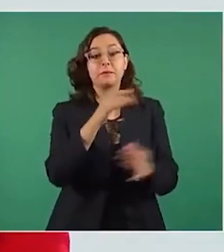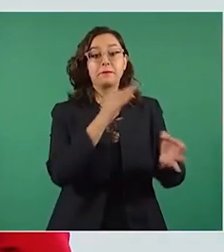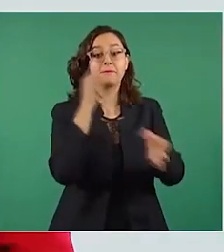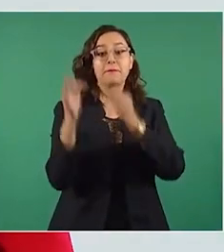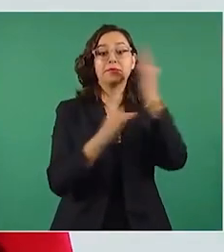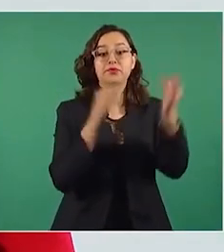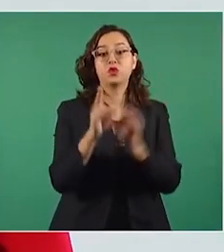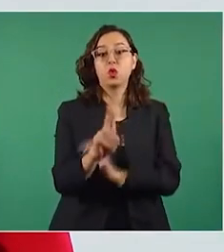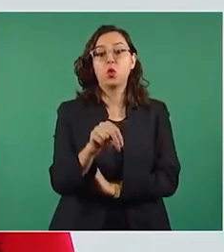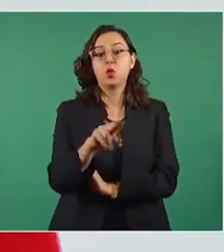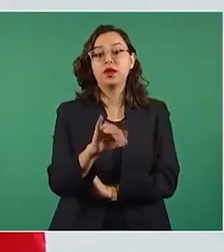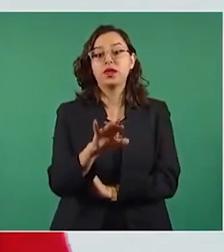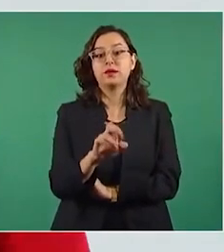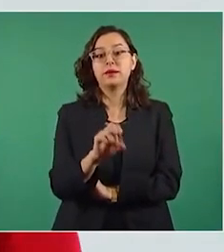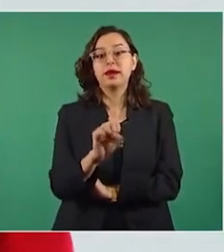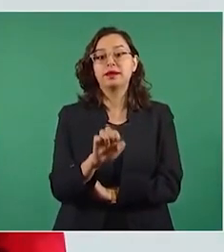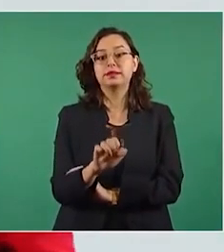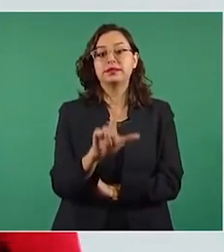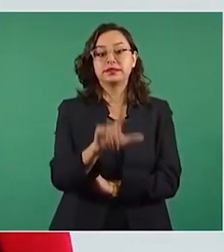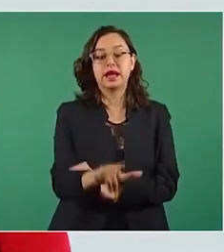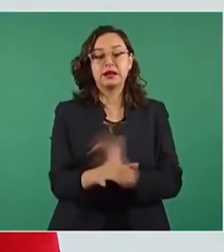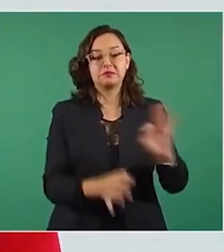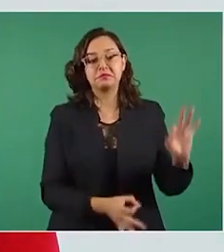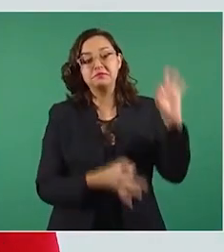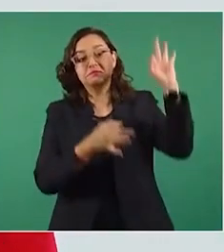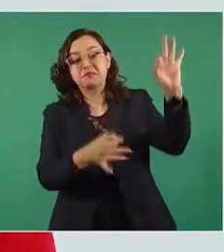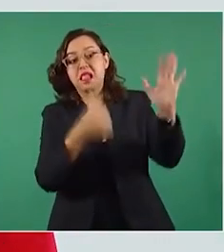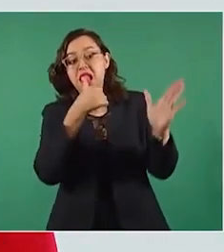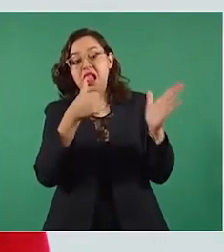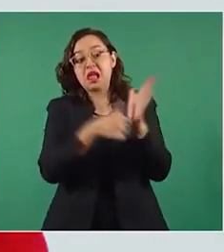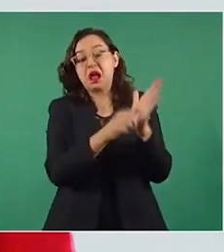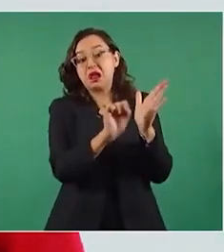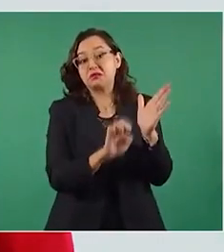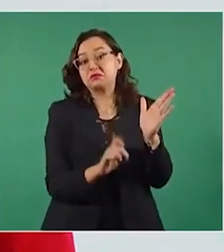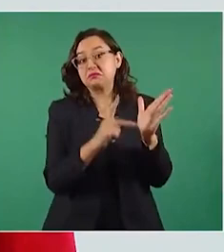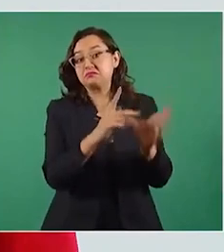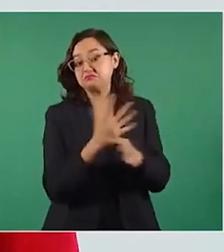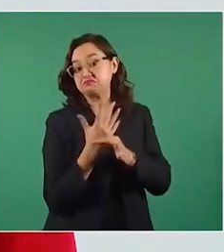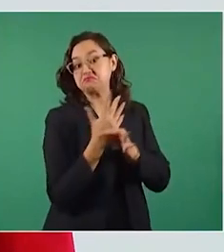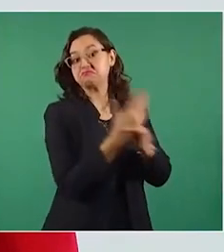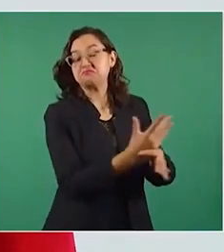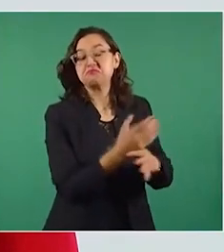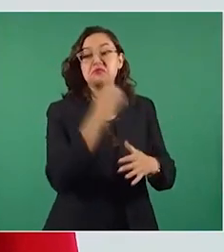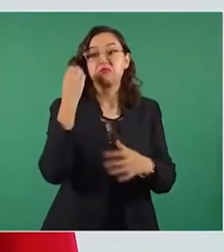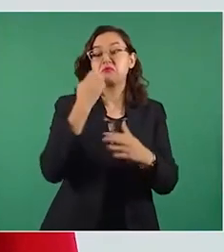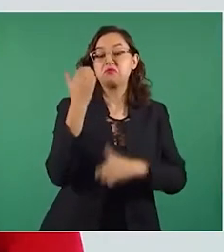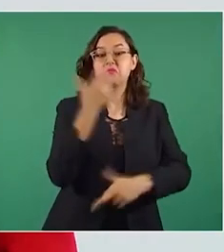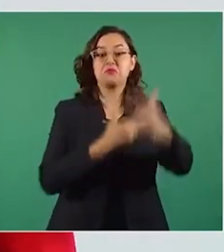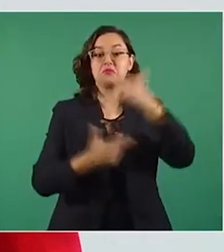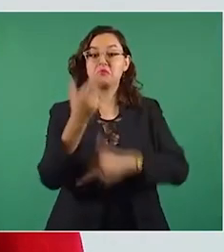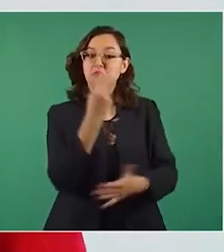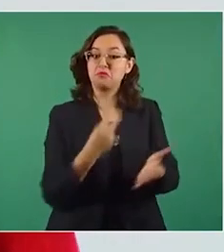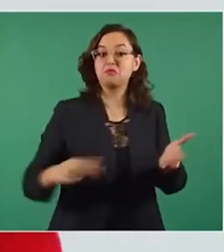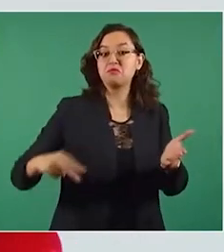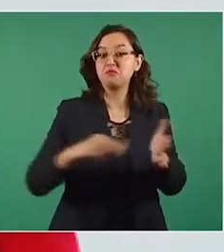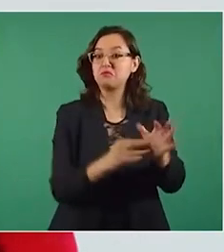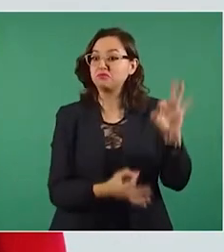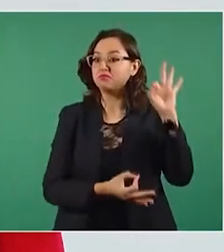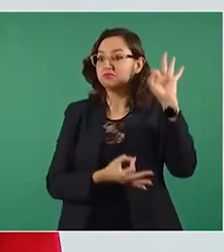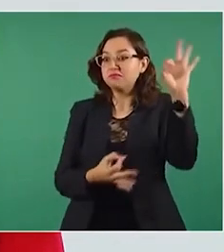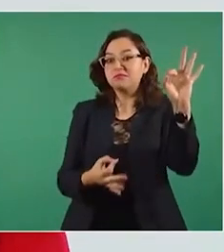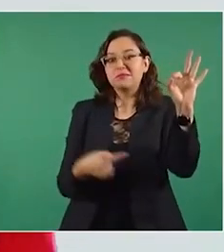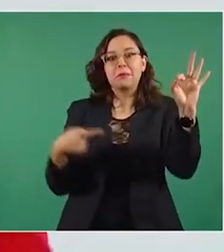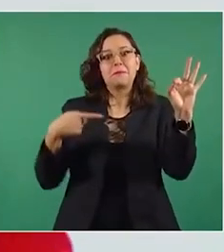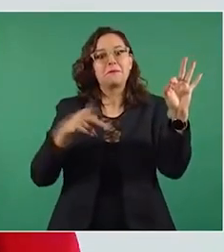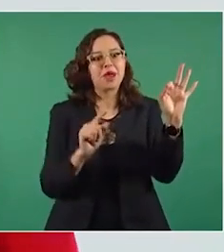una nota con el título «Esta es la carta compromiso de la SEP para el regreso a clases presenciales», pero la carta es